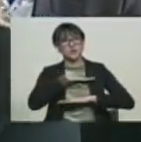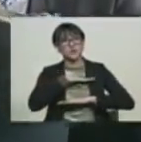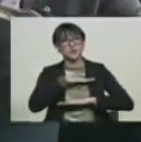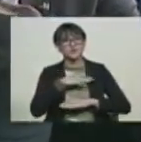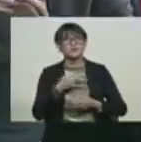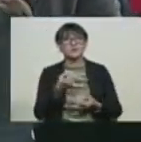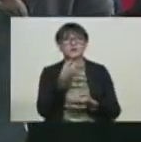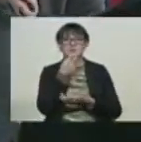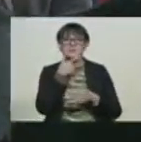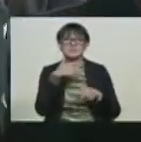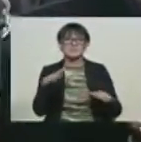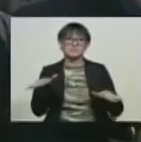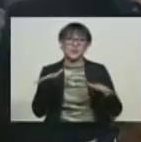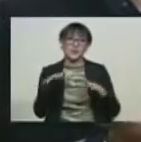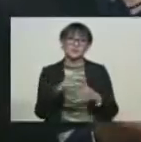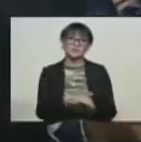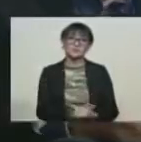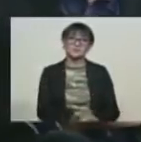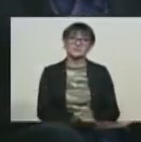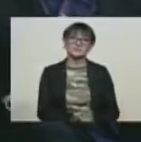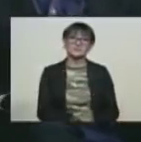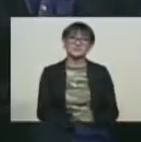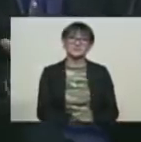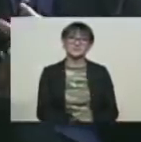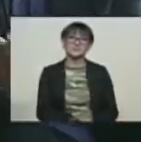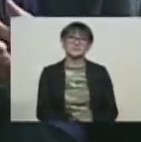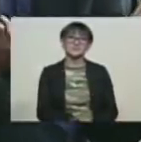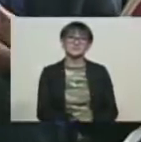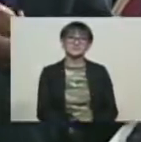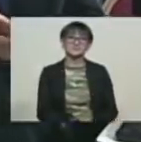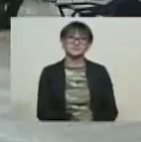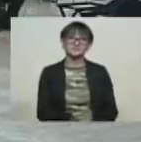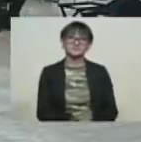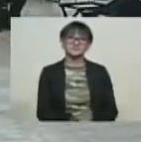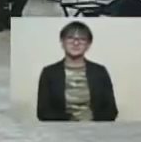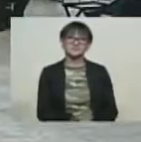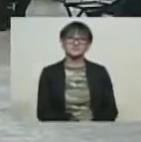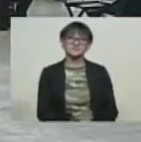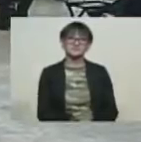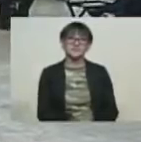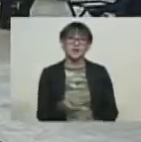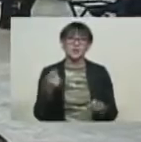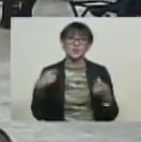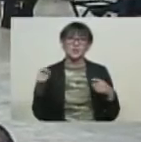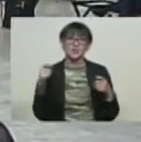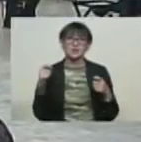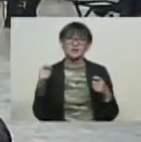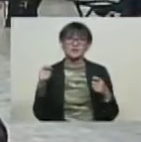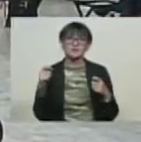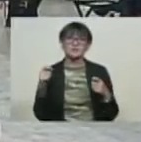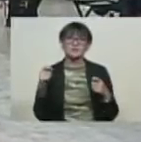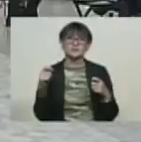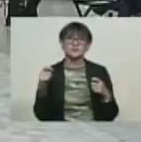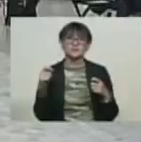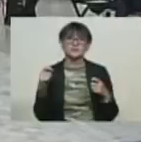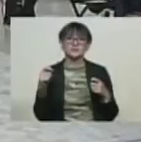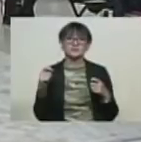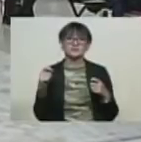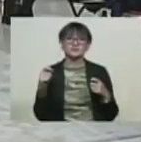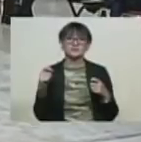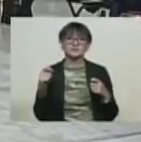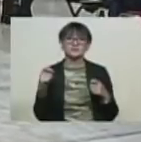que genere belleza. El turismo, sí,